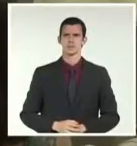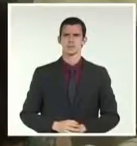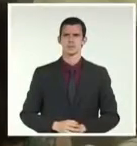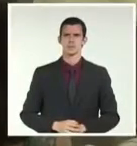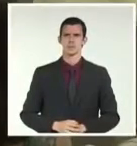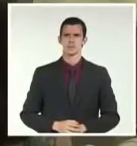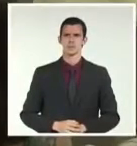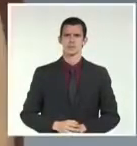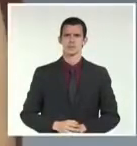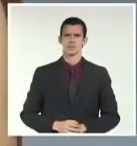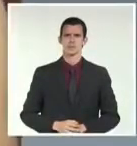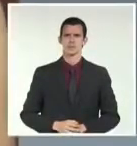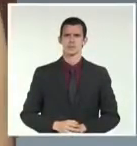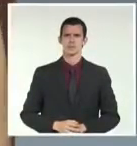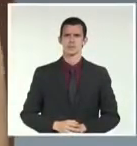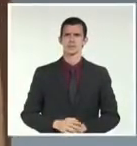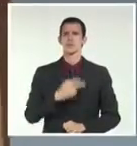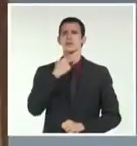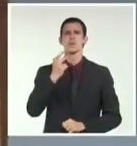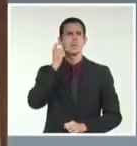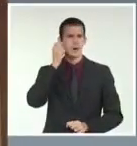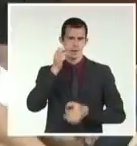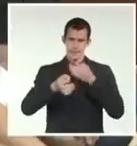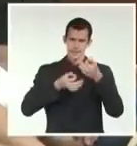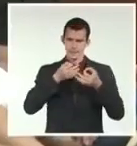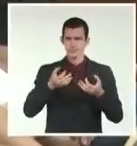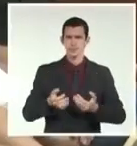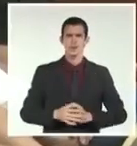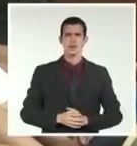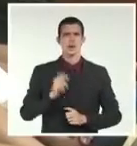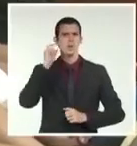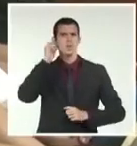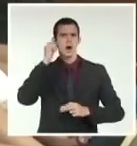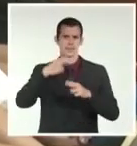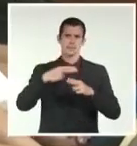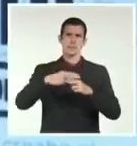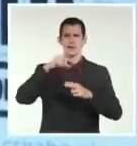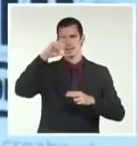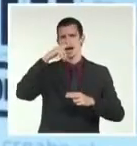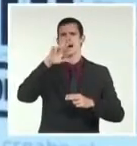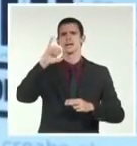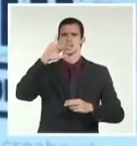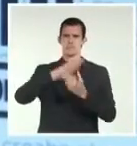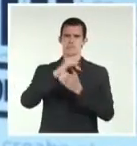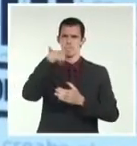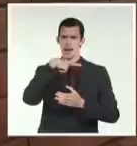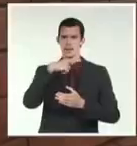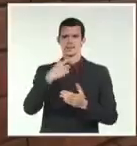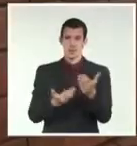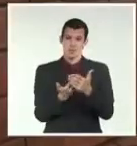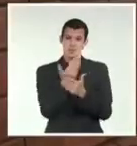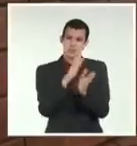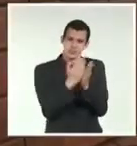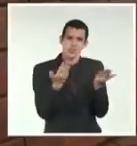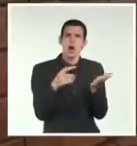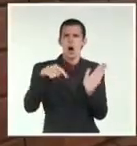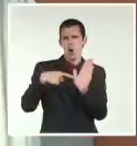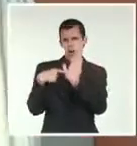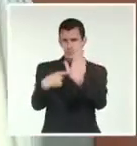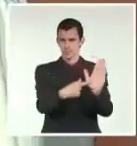La valentía y objetividad con que la investigadora Karima Oliva Bello escribió los artículos que recoge el libro Cuba en Contexto trasciende